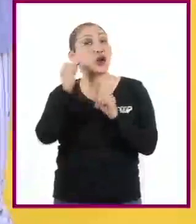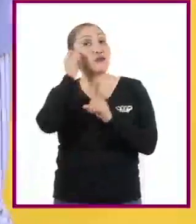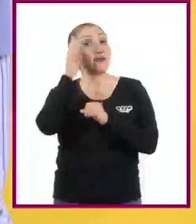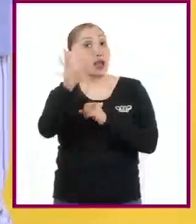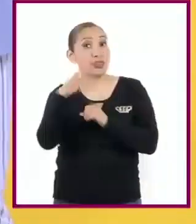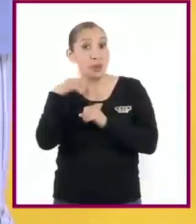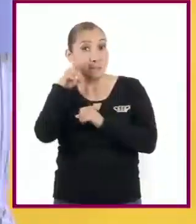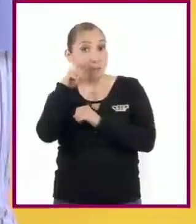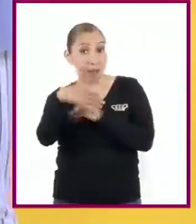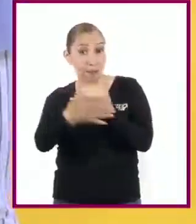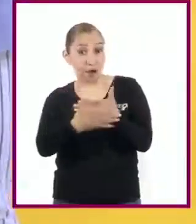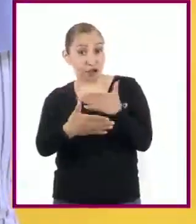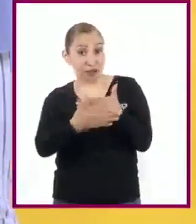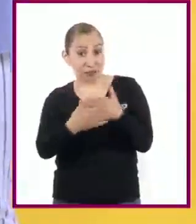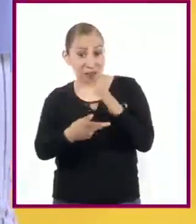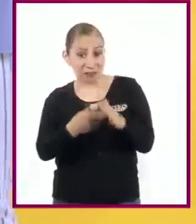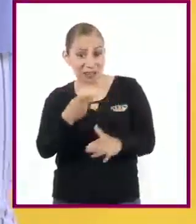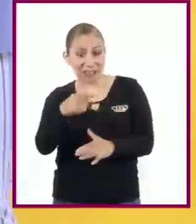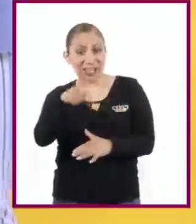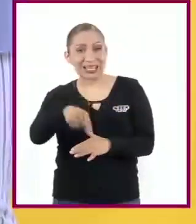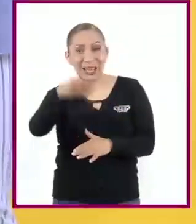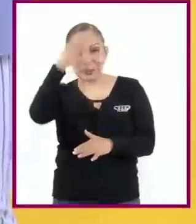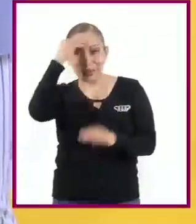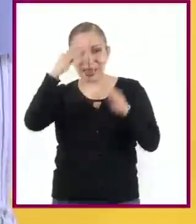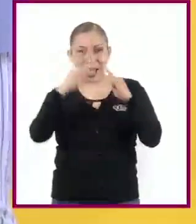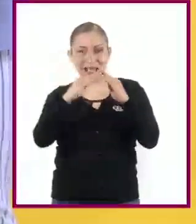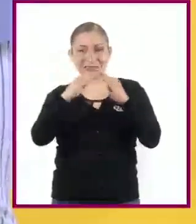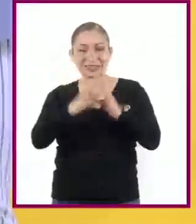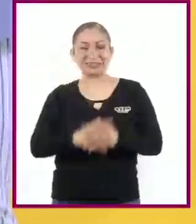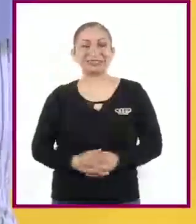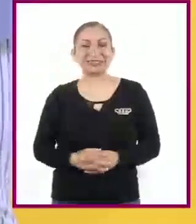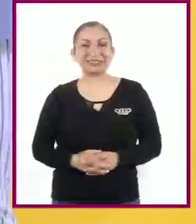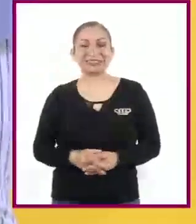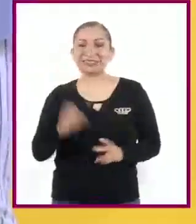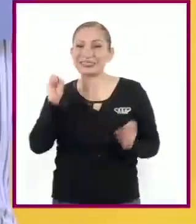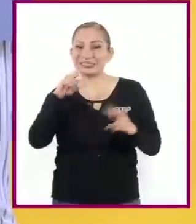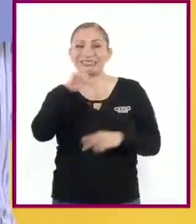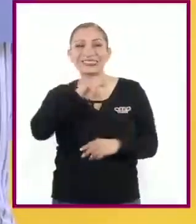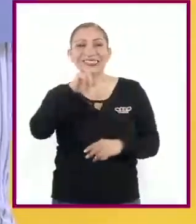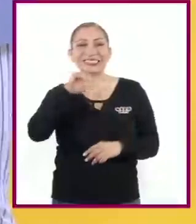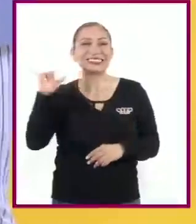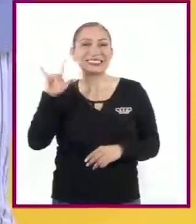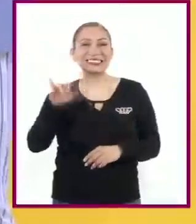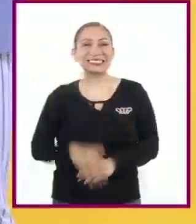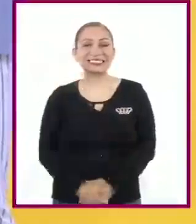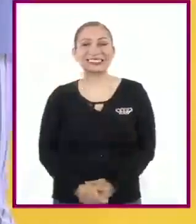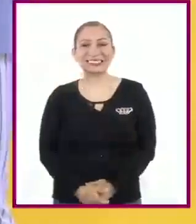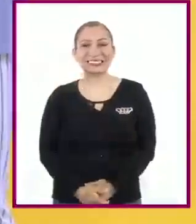olviden sintonizarnos en otra más de Aprende en Casa. ¡Hasta pronto!